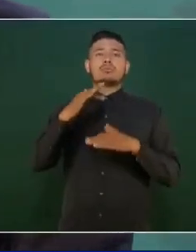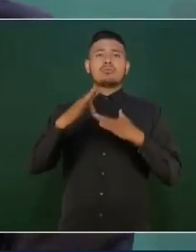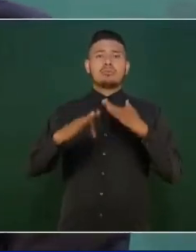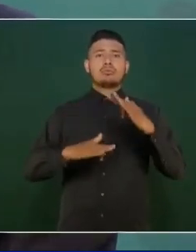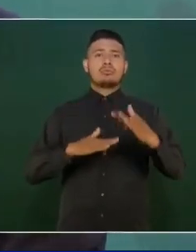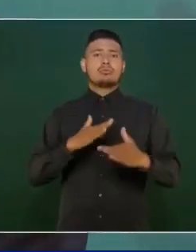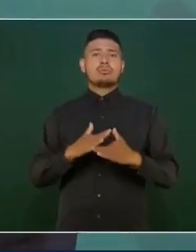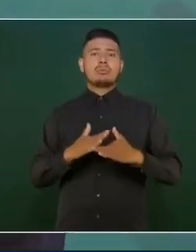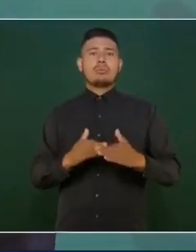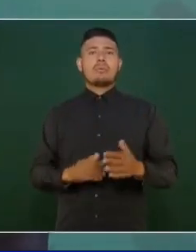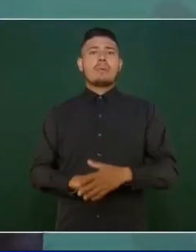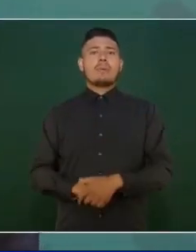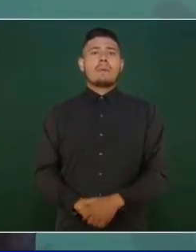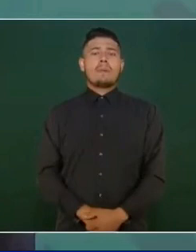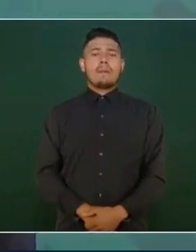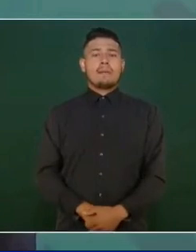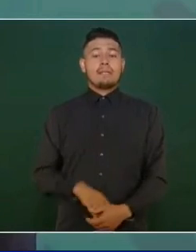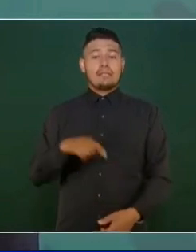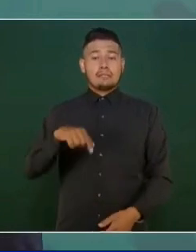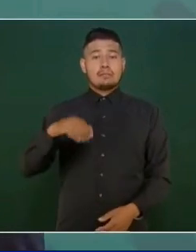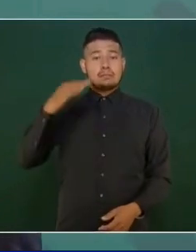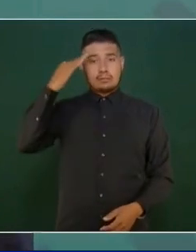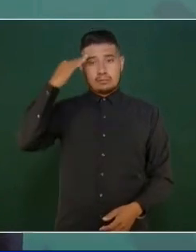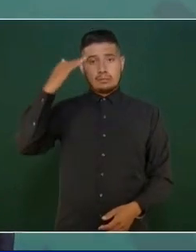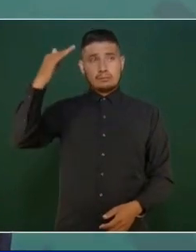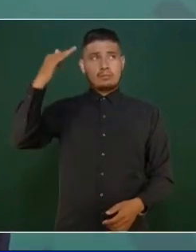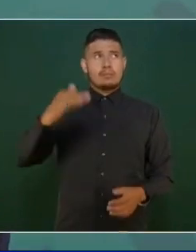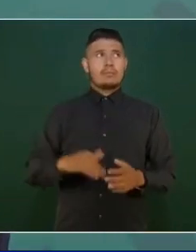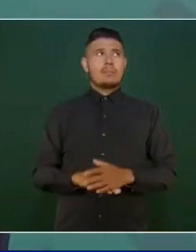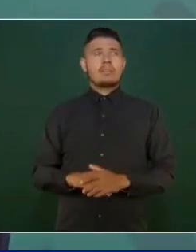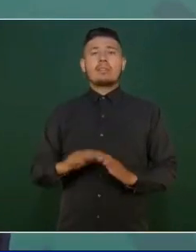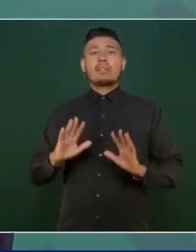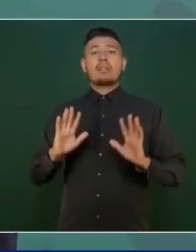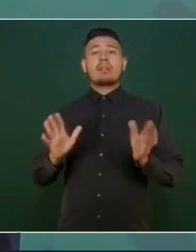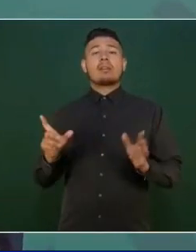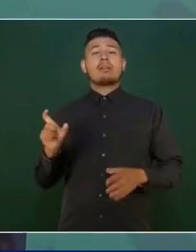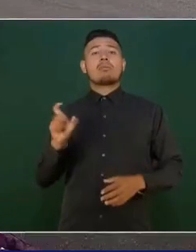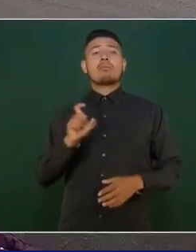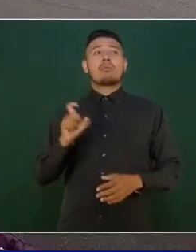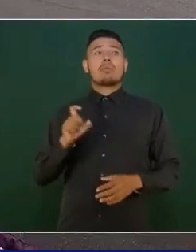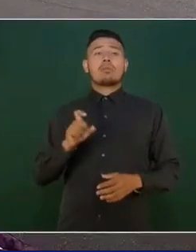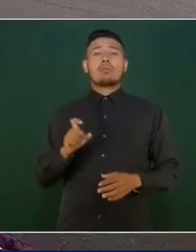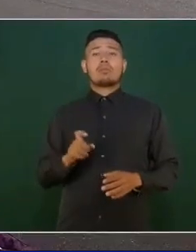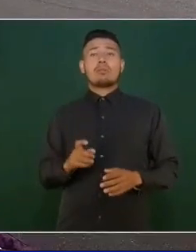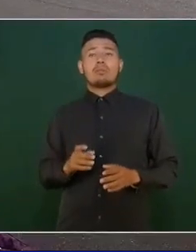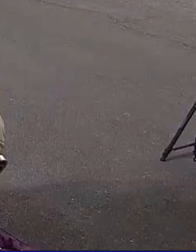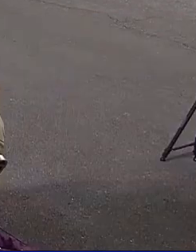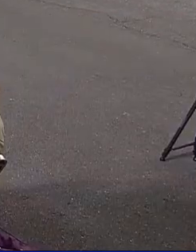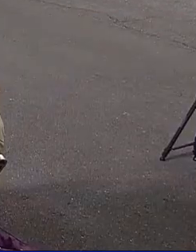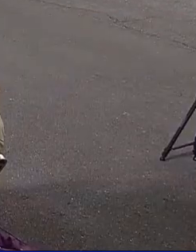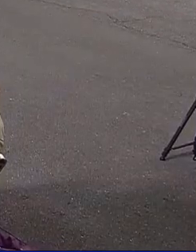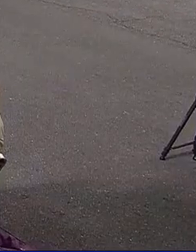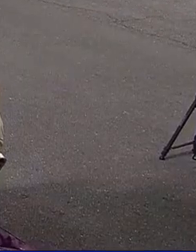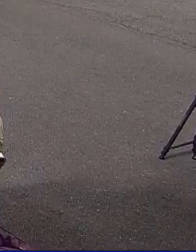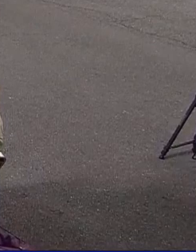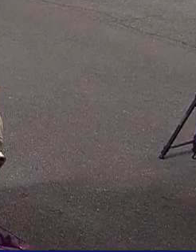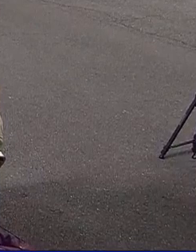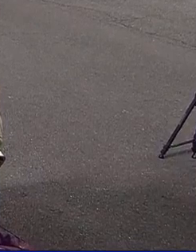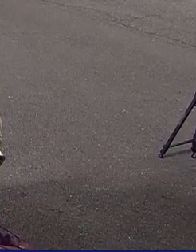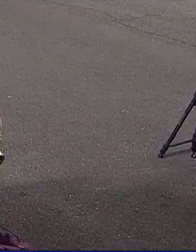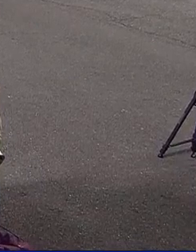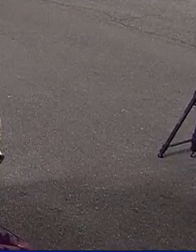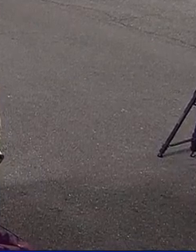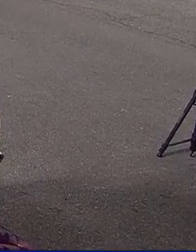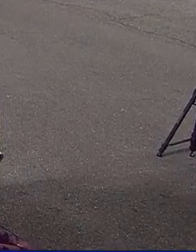todo en estos tiempos, ya cuando van a cerrar a fin de